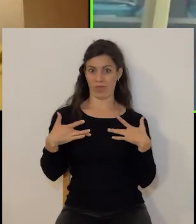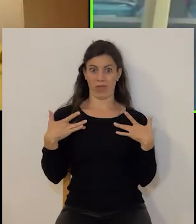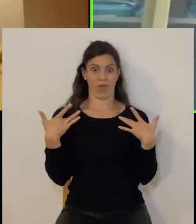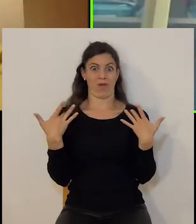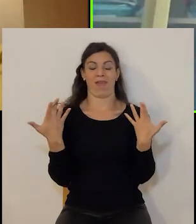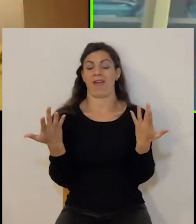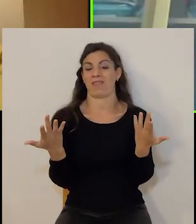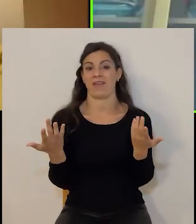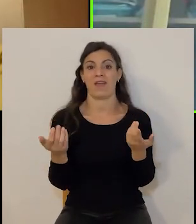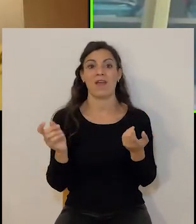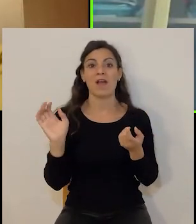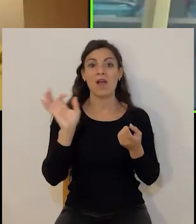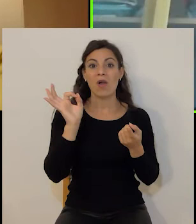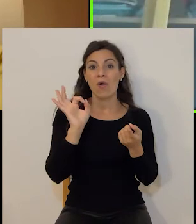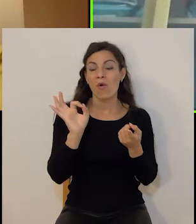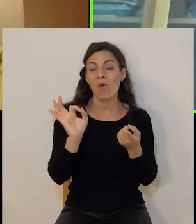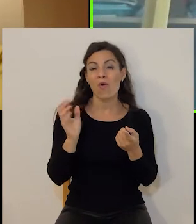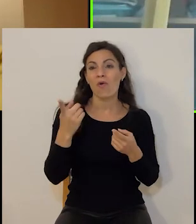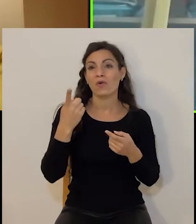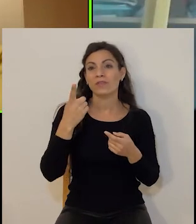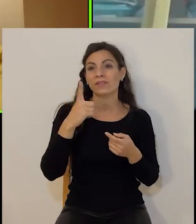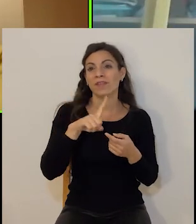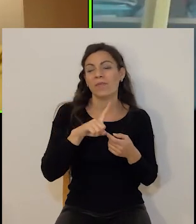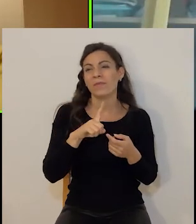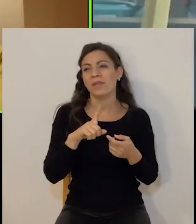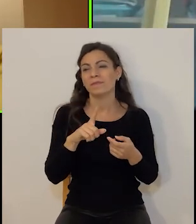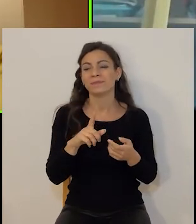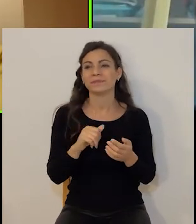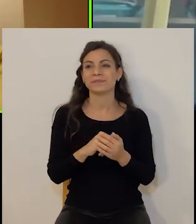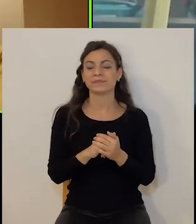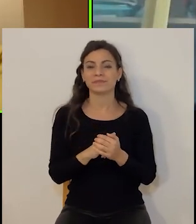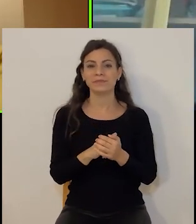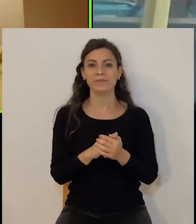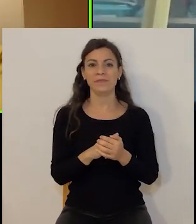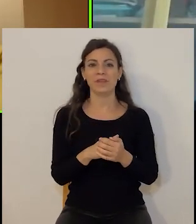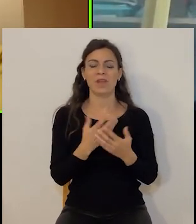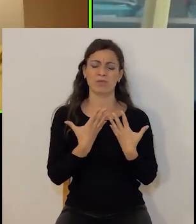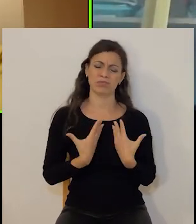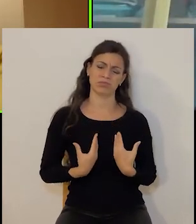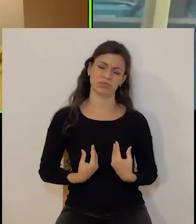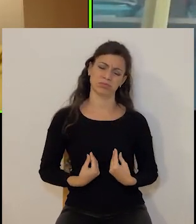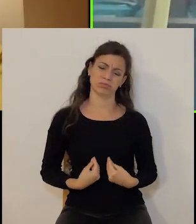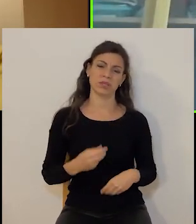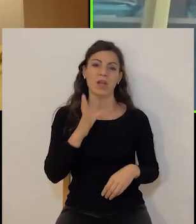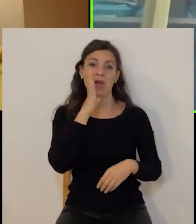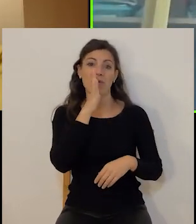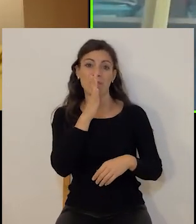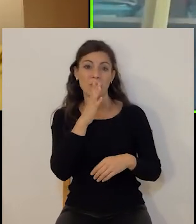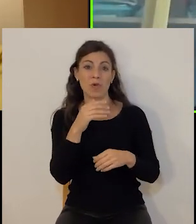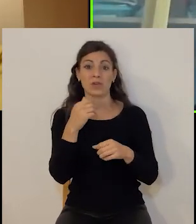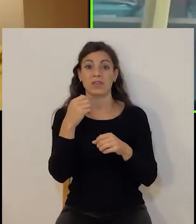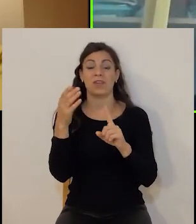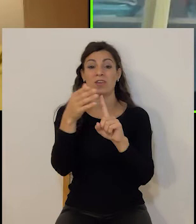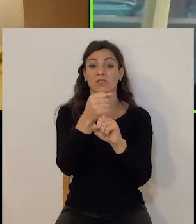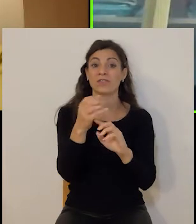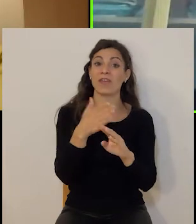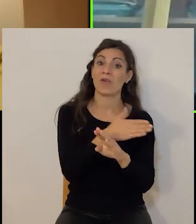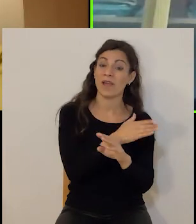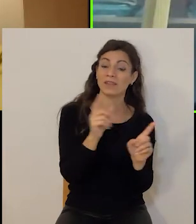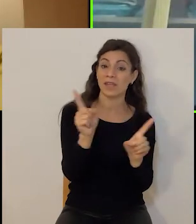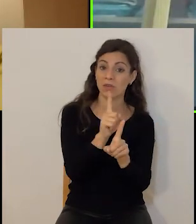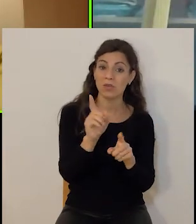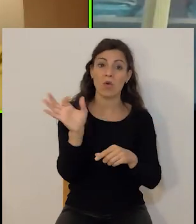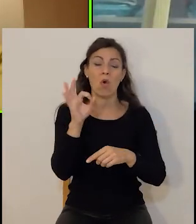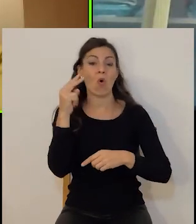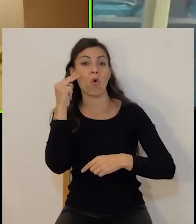emocionada o a lo mejor estás también emocionada, estás también frustrada por no haberlo encontrado antes o estás con miedo